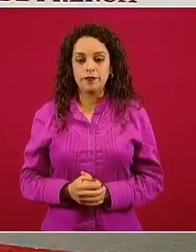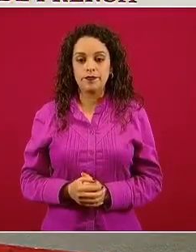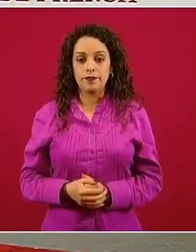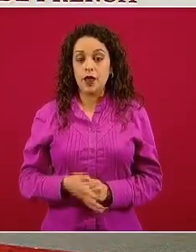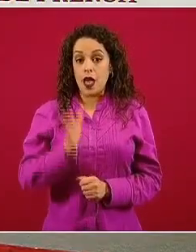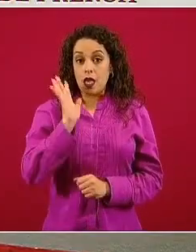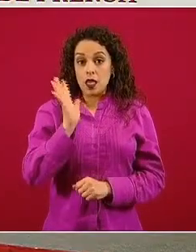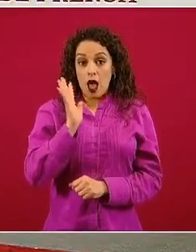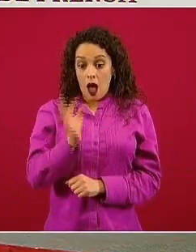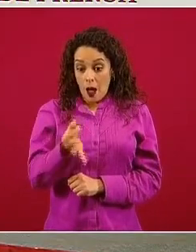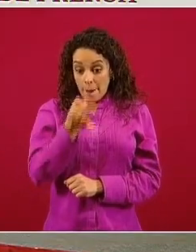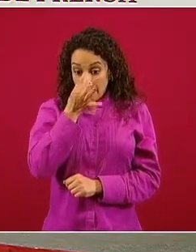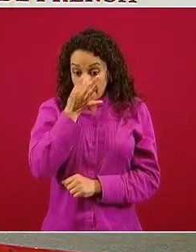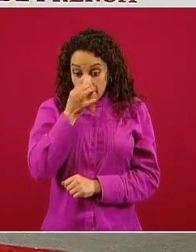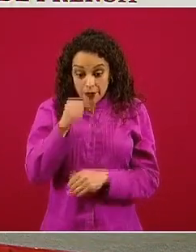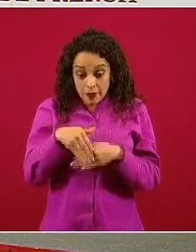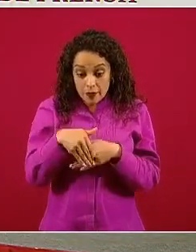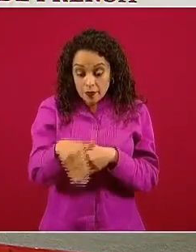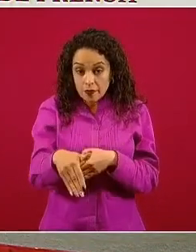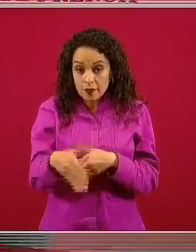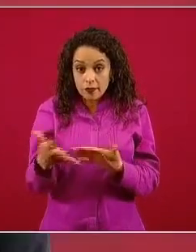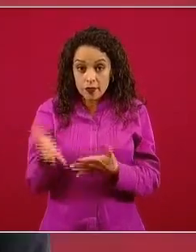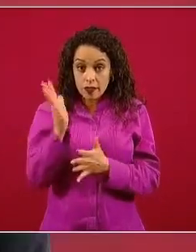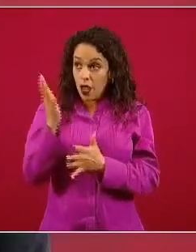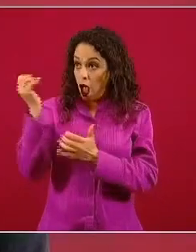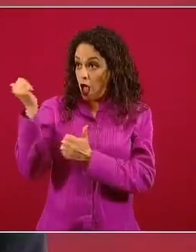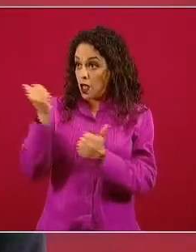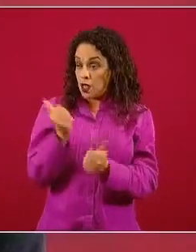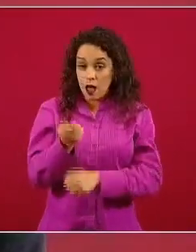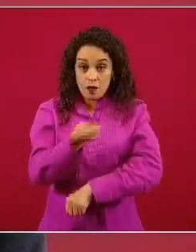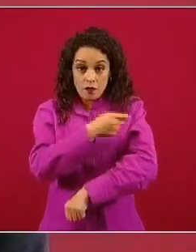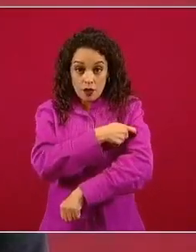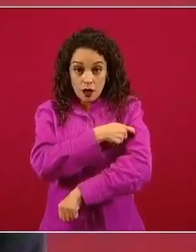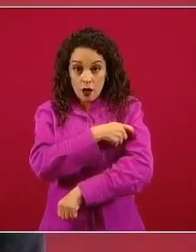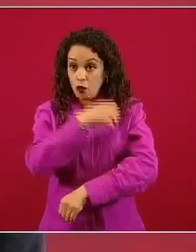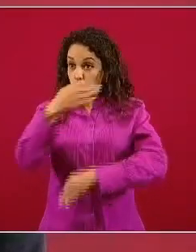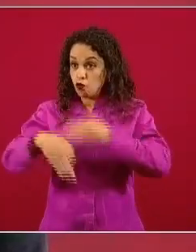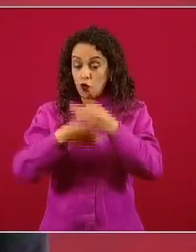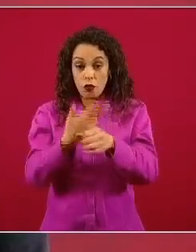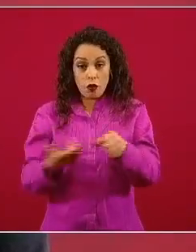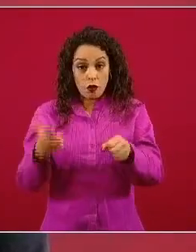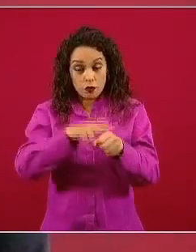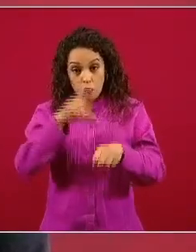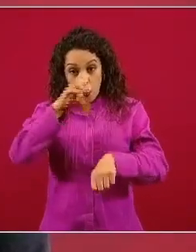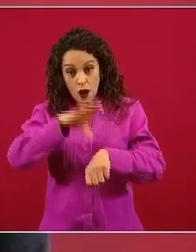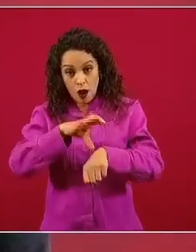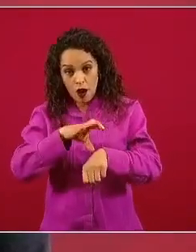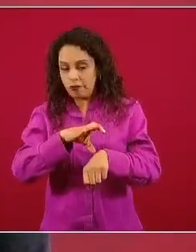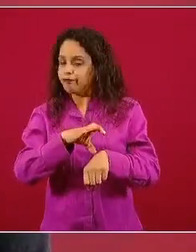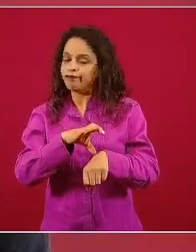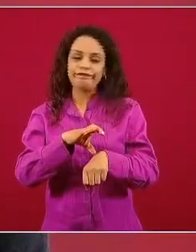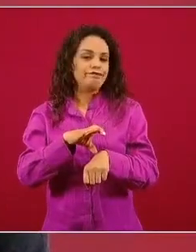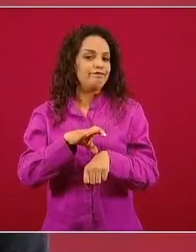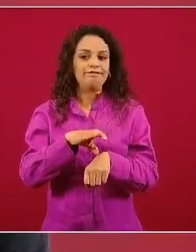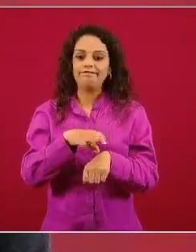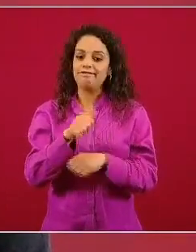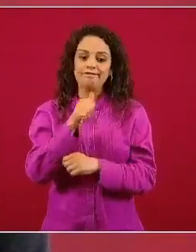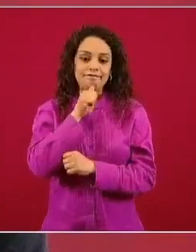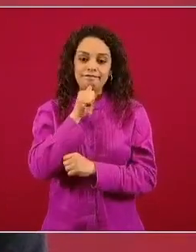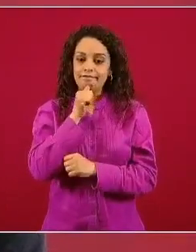plazo la vacuna pueda estar físicamente presente o disponible en todas las unidades del país.